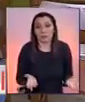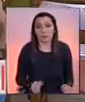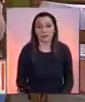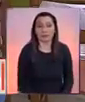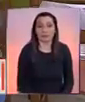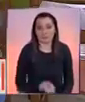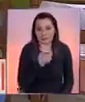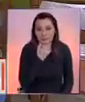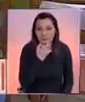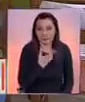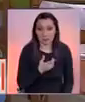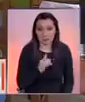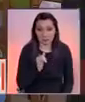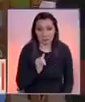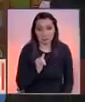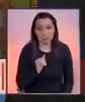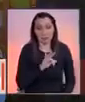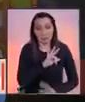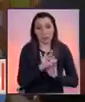¿Por